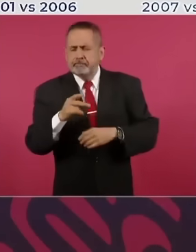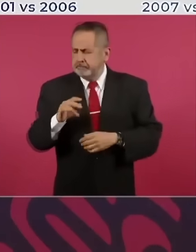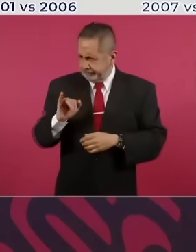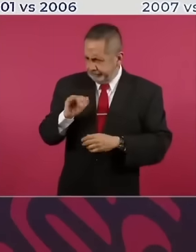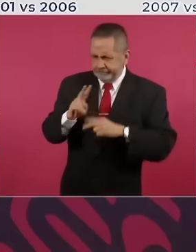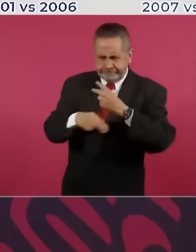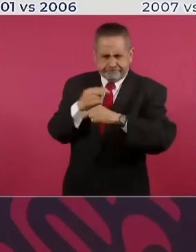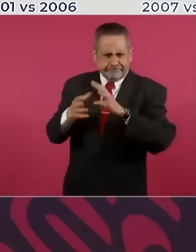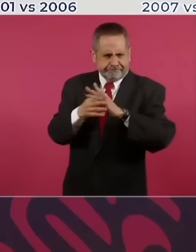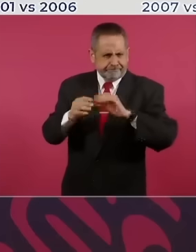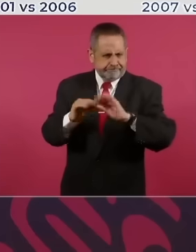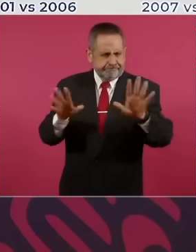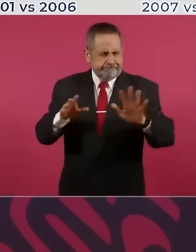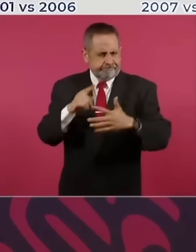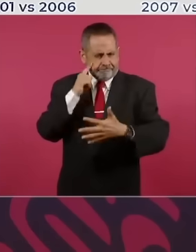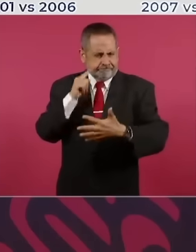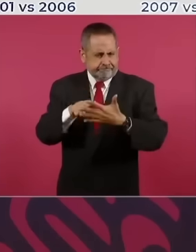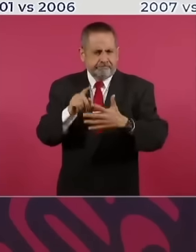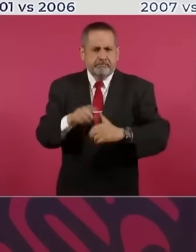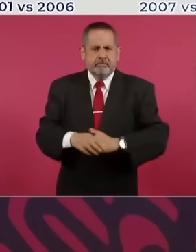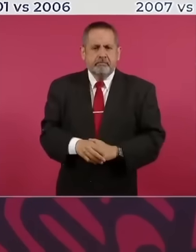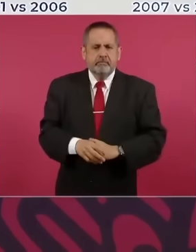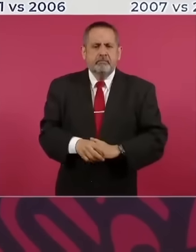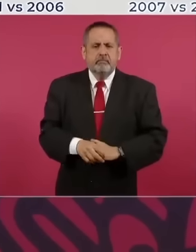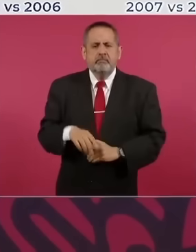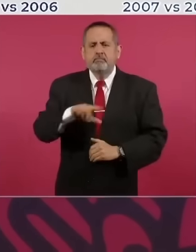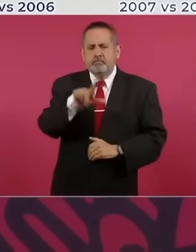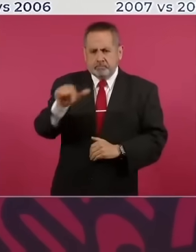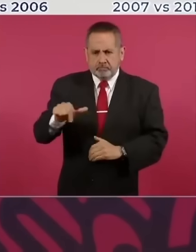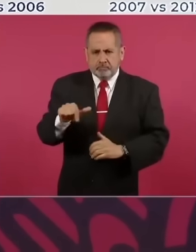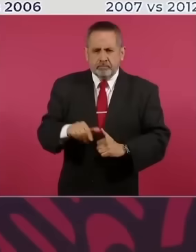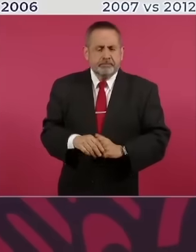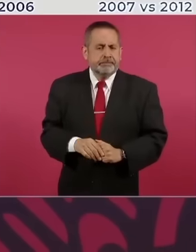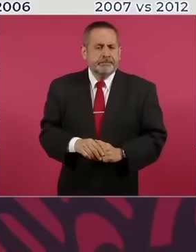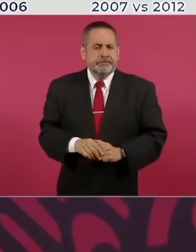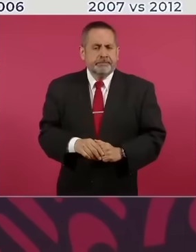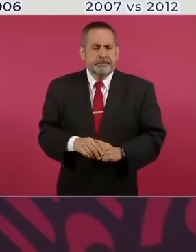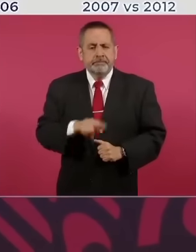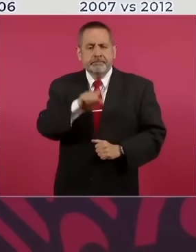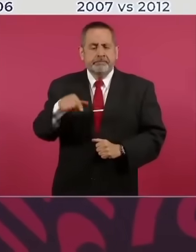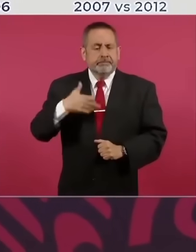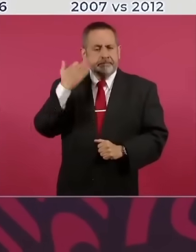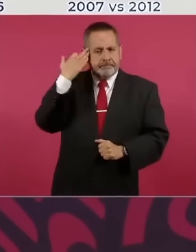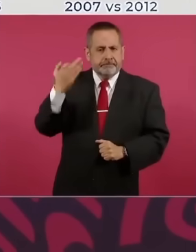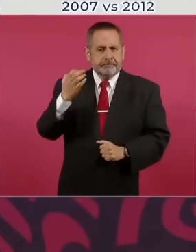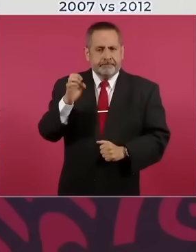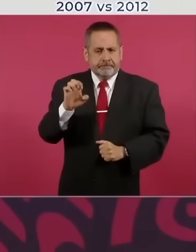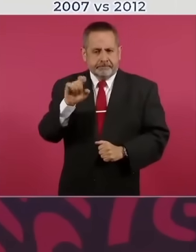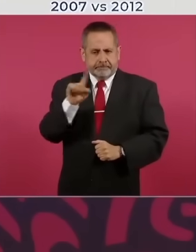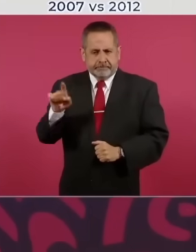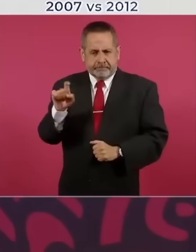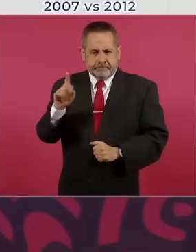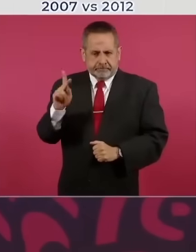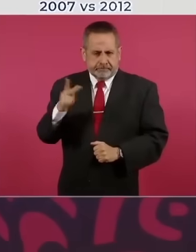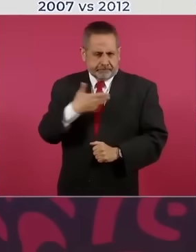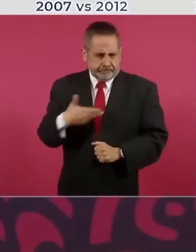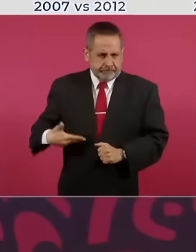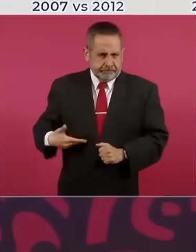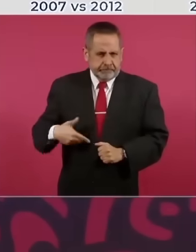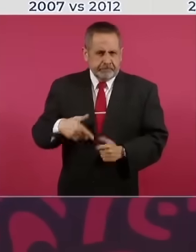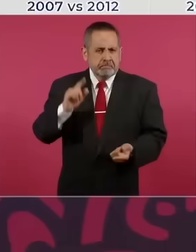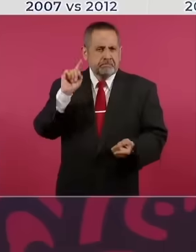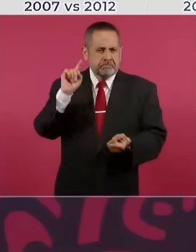explicarlo. Entonces, luego con Cedillo hubo una disminución